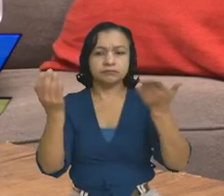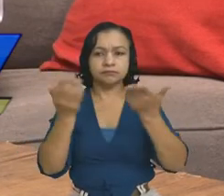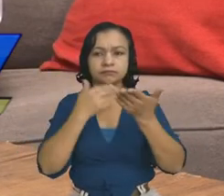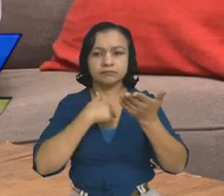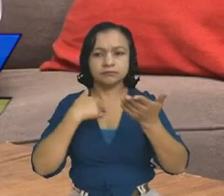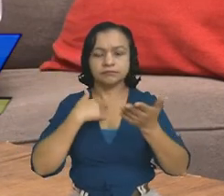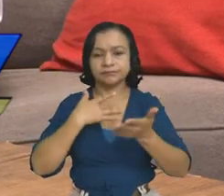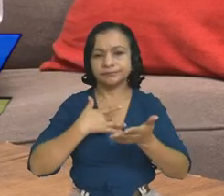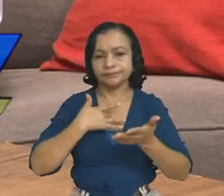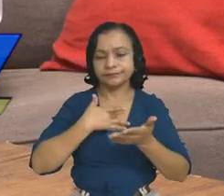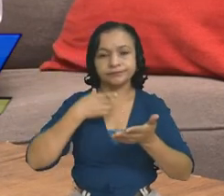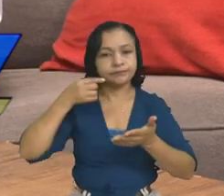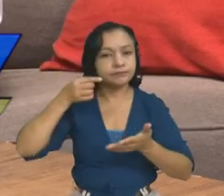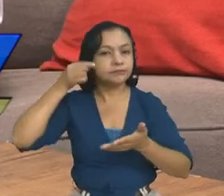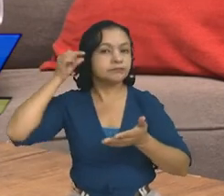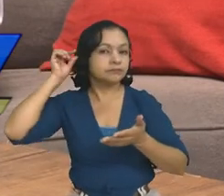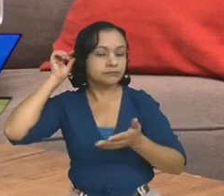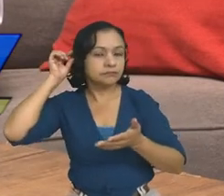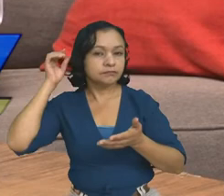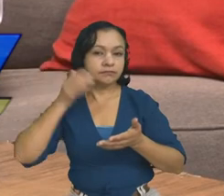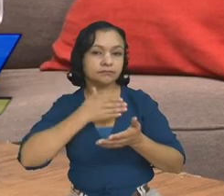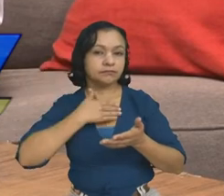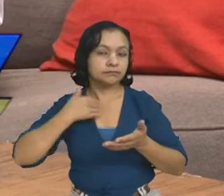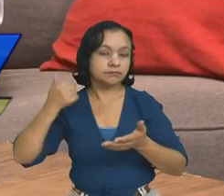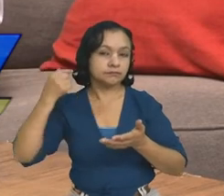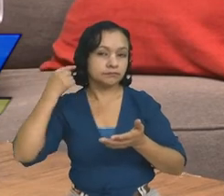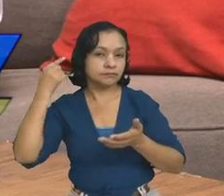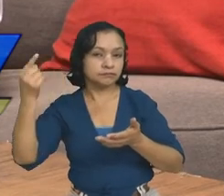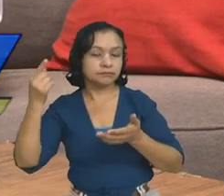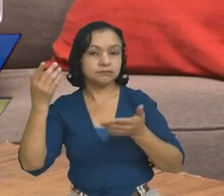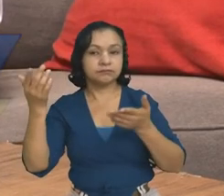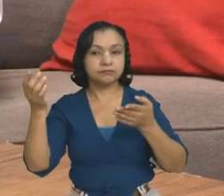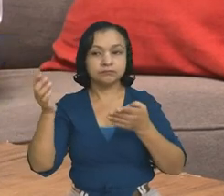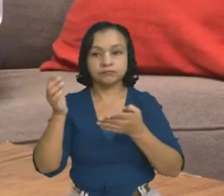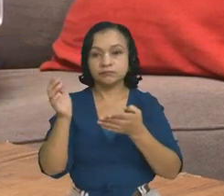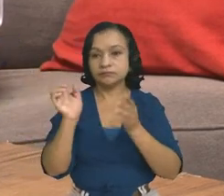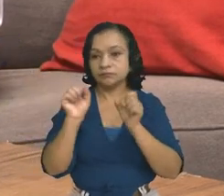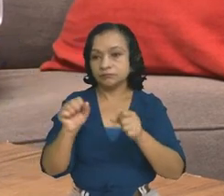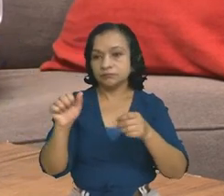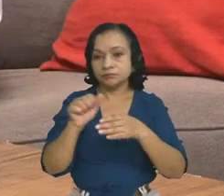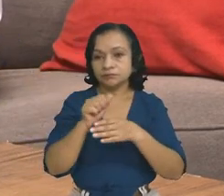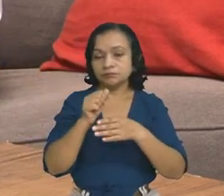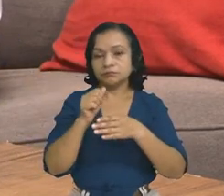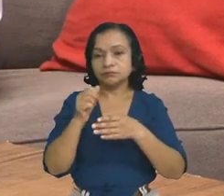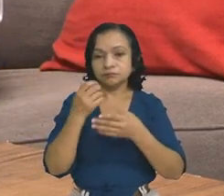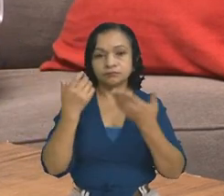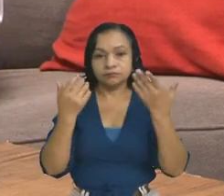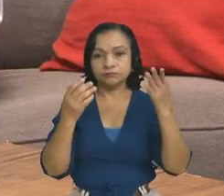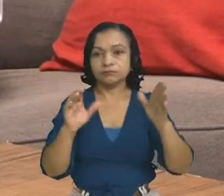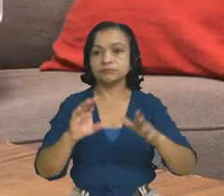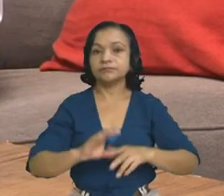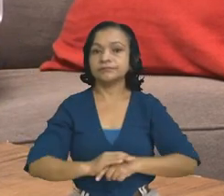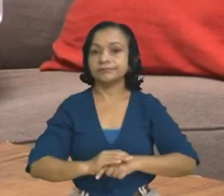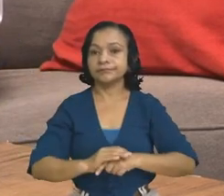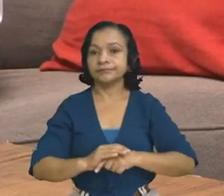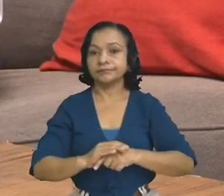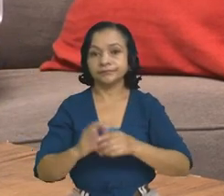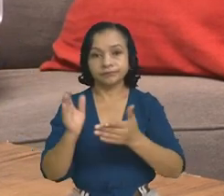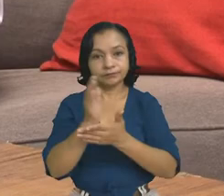si necesita un aparato para mejorar la audición o algunos tratamientos que pueden ir mejorando estos elementos. También